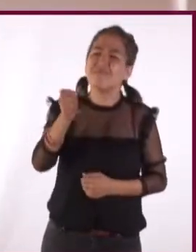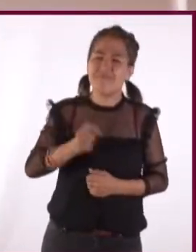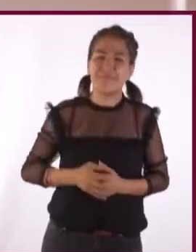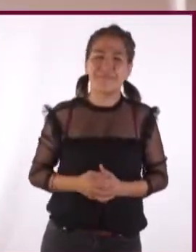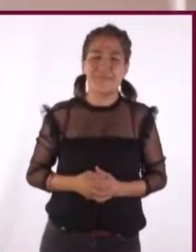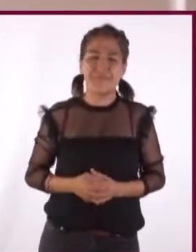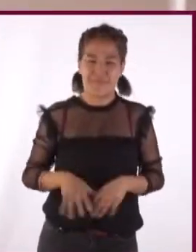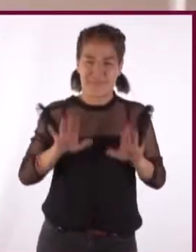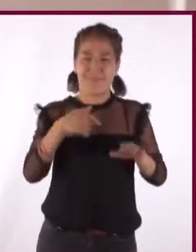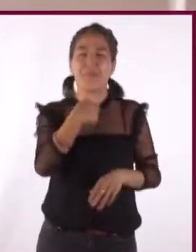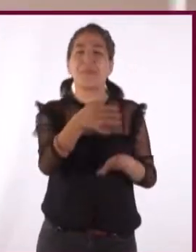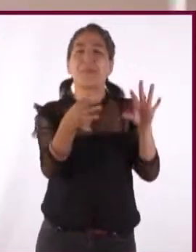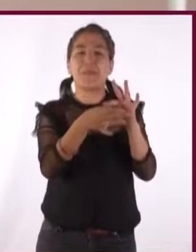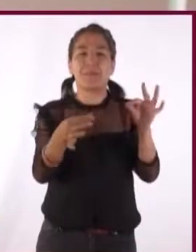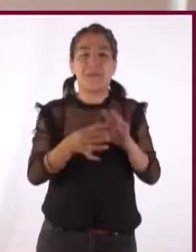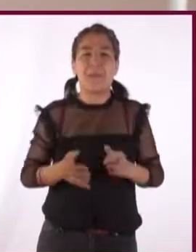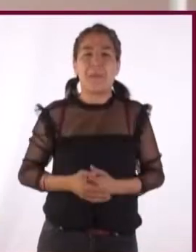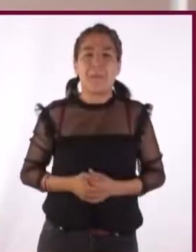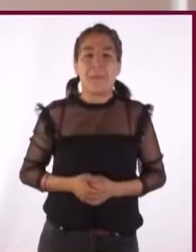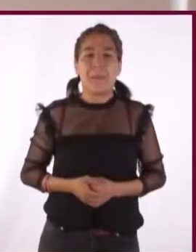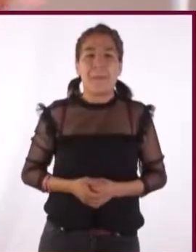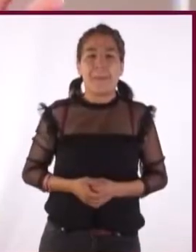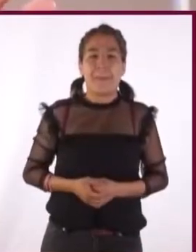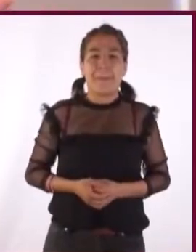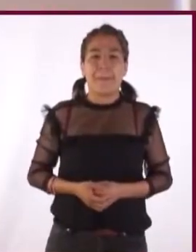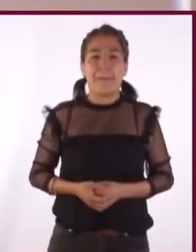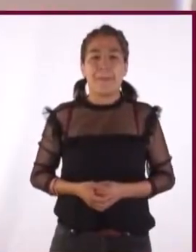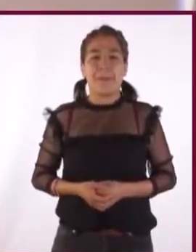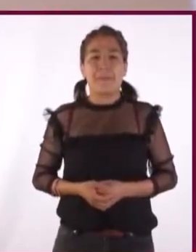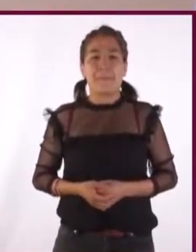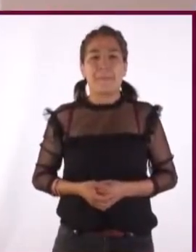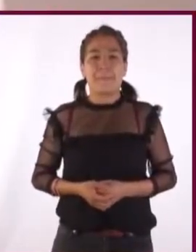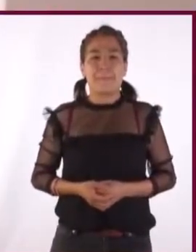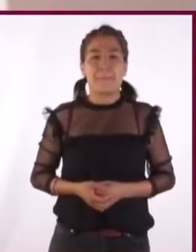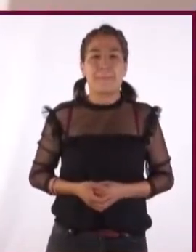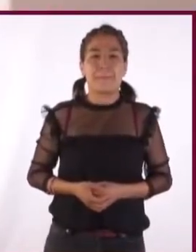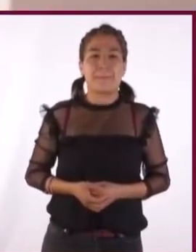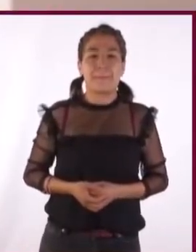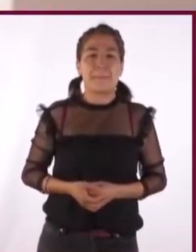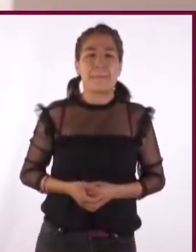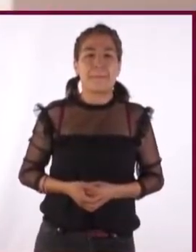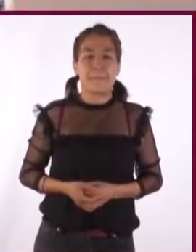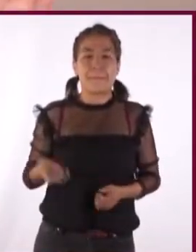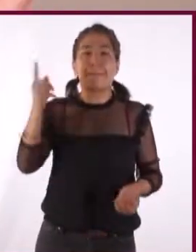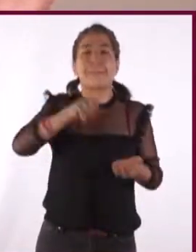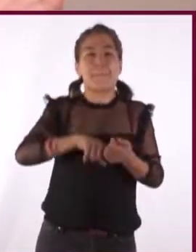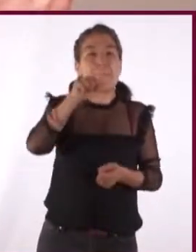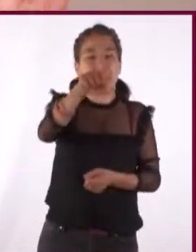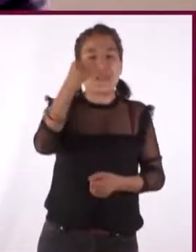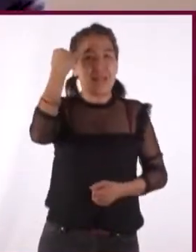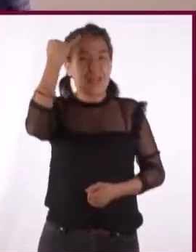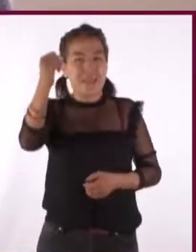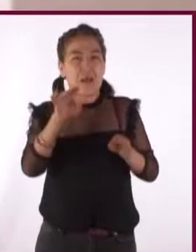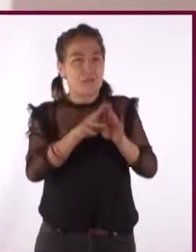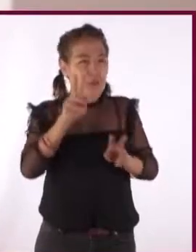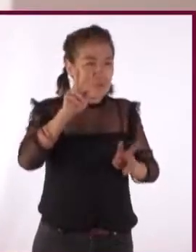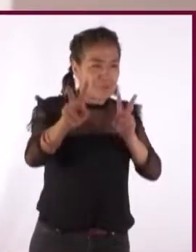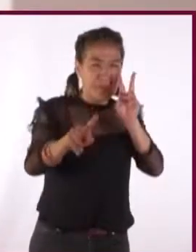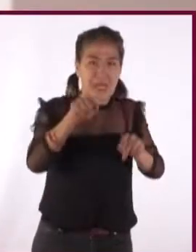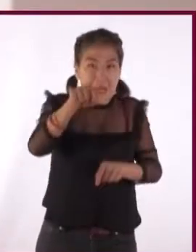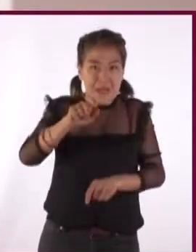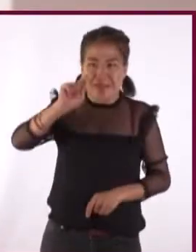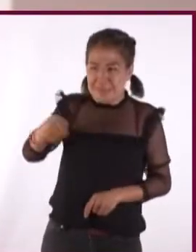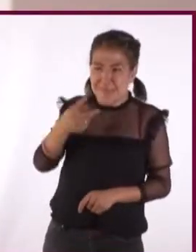¿Cómo? Sí, bueno, que en todas estas ilusiones vemos lo que no esperábamos y pues claro que no, porque son más de